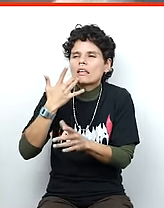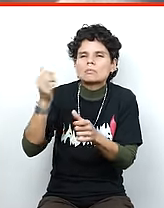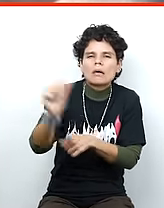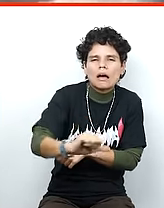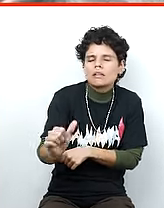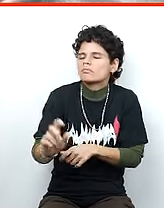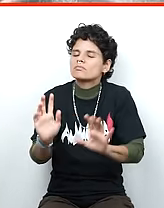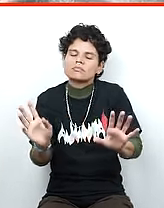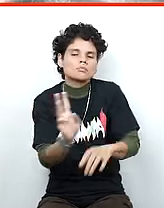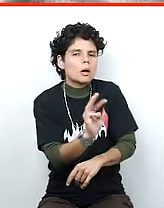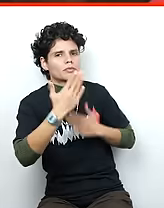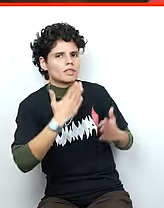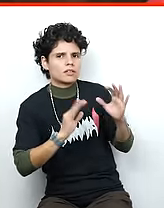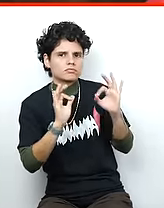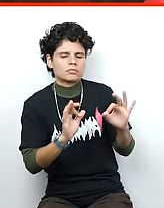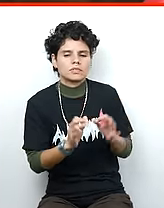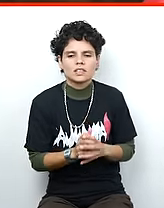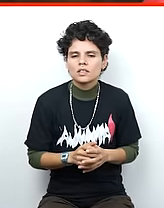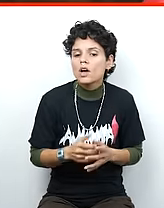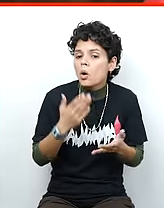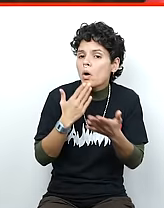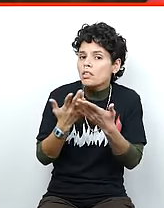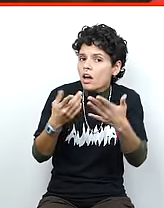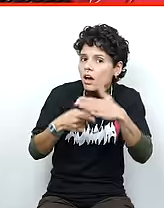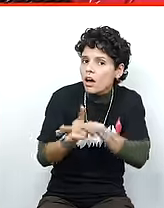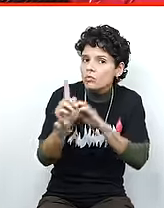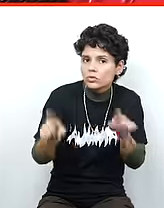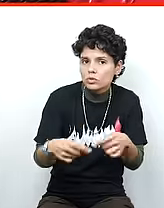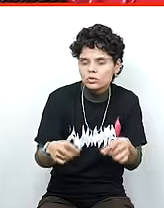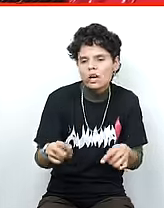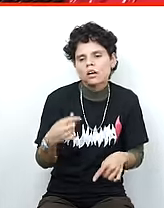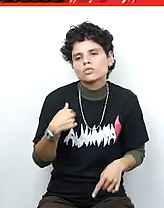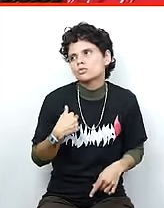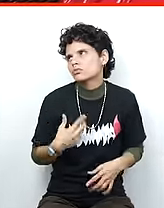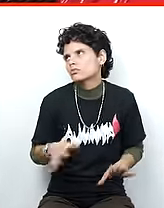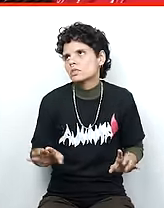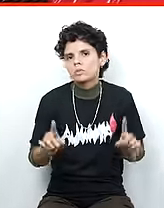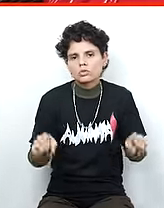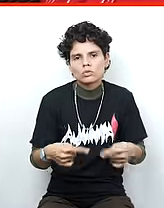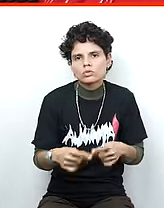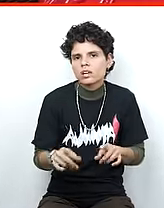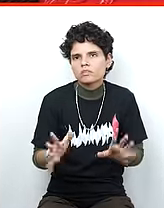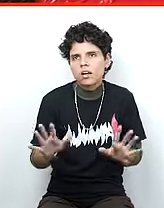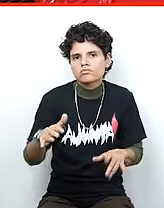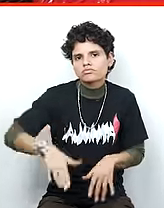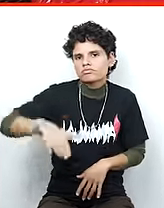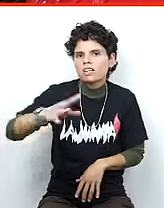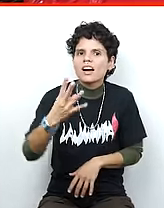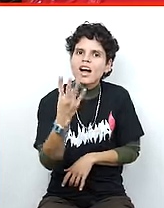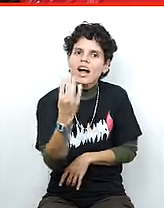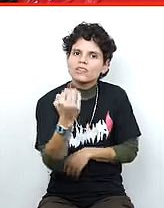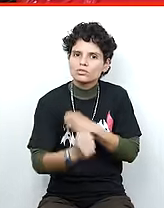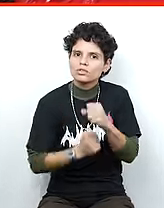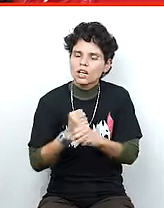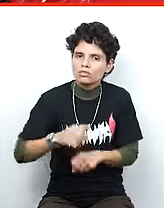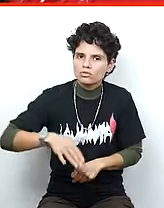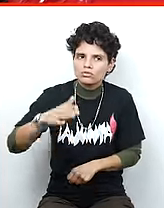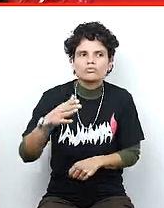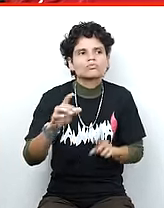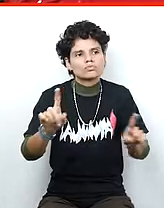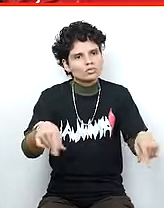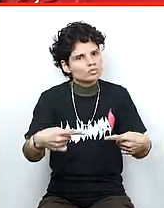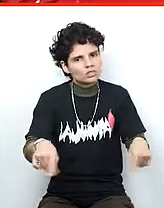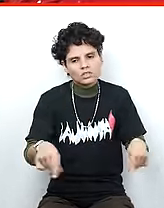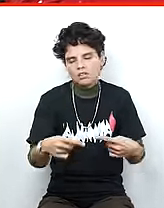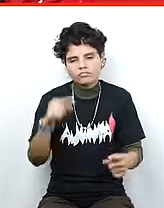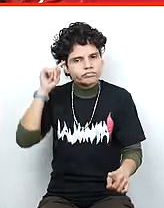hijo y lo cubre, lo protege. ¿A qué edad te empezaste a meter la música? La música me gustaba desde como que tenía 14 años. Y ahí empecé